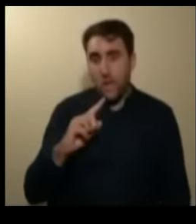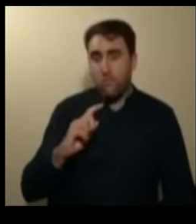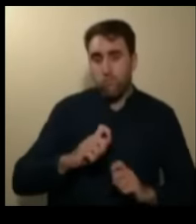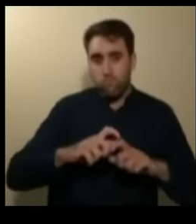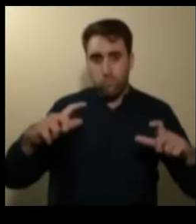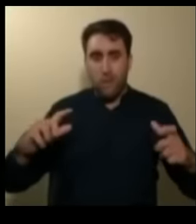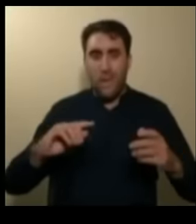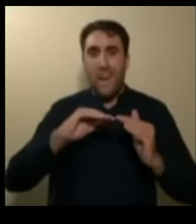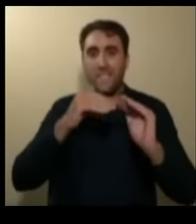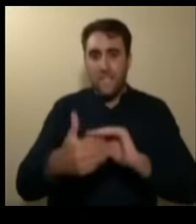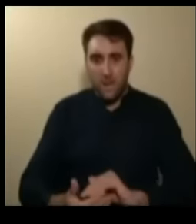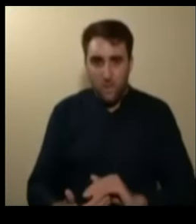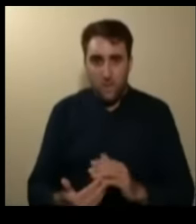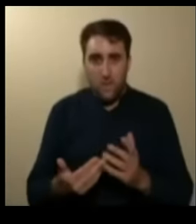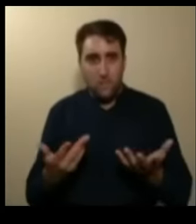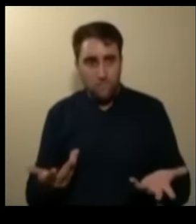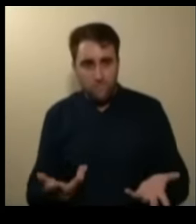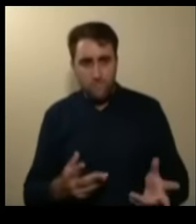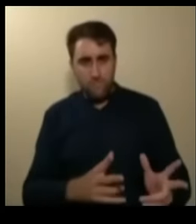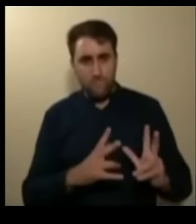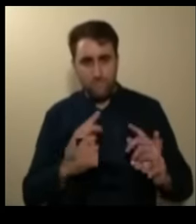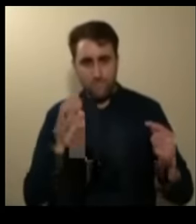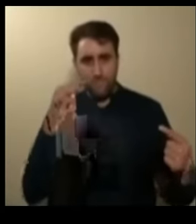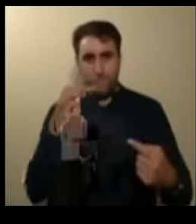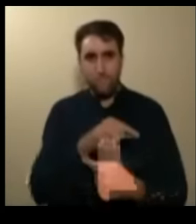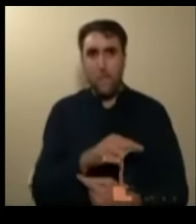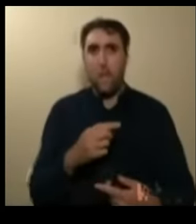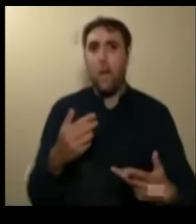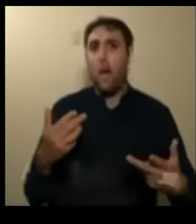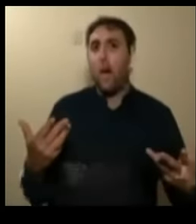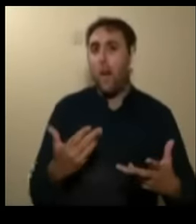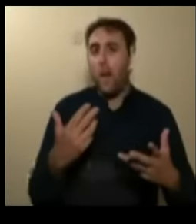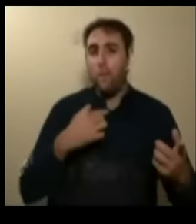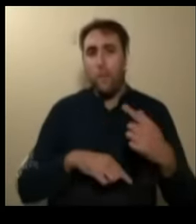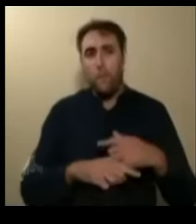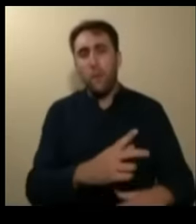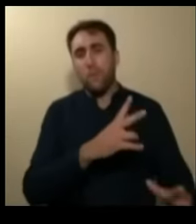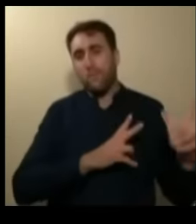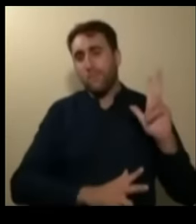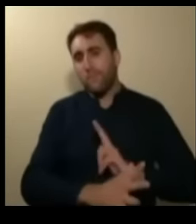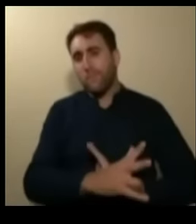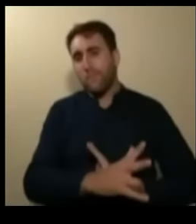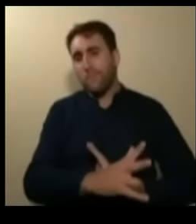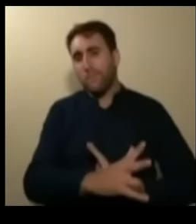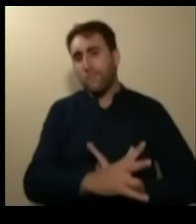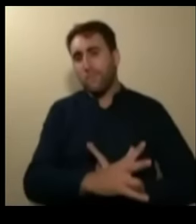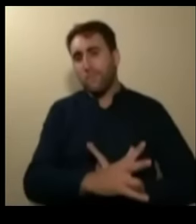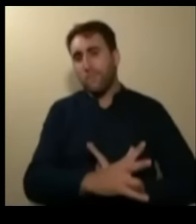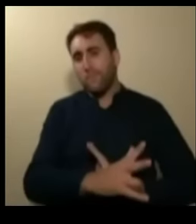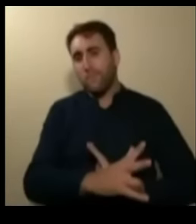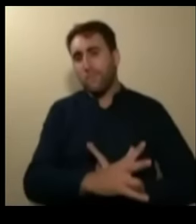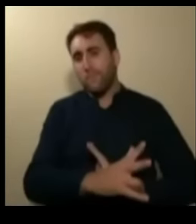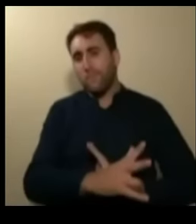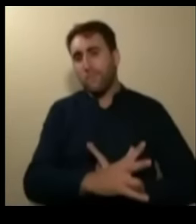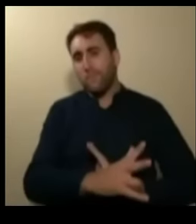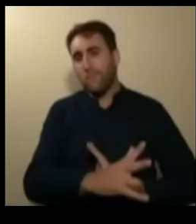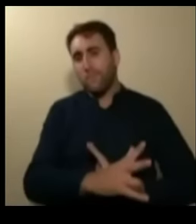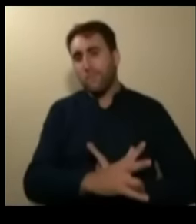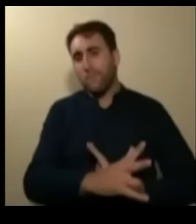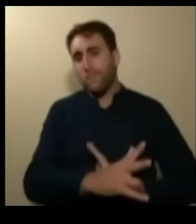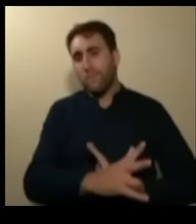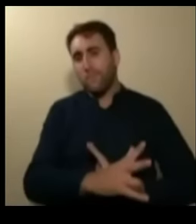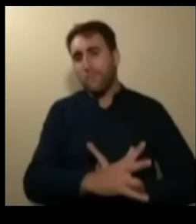a este tema, vamos a tratar de alejar por un momento el terrorismo verbal que hemos escuchado de generarle